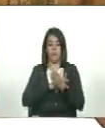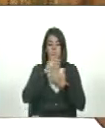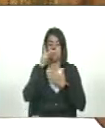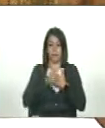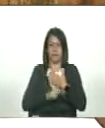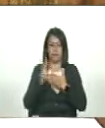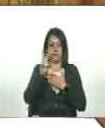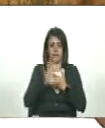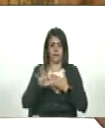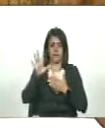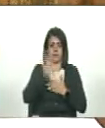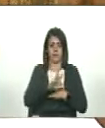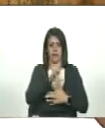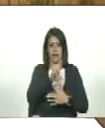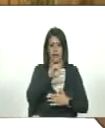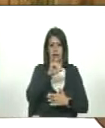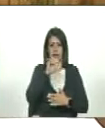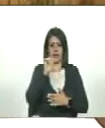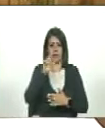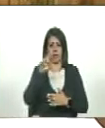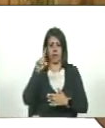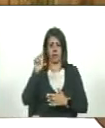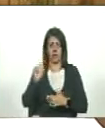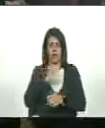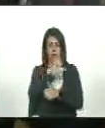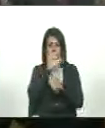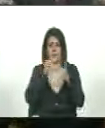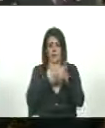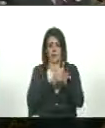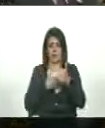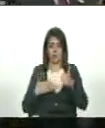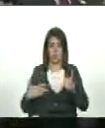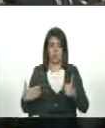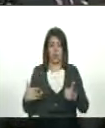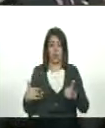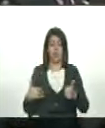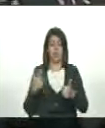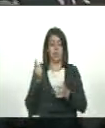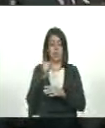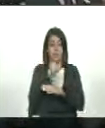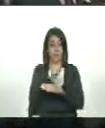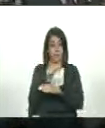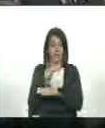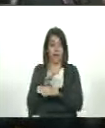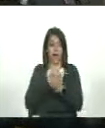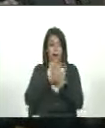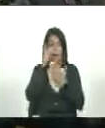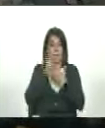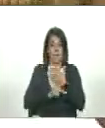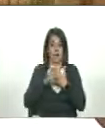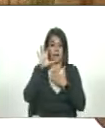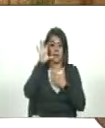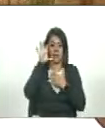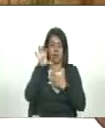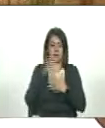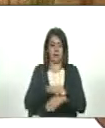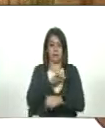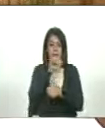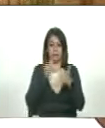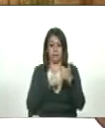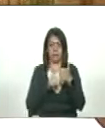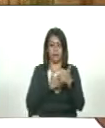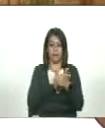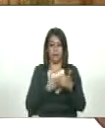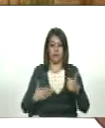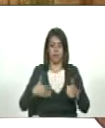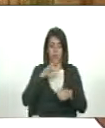planificador de Venezuela, Ricardo Menéndez, vicepresidente, con la brújula del Plan de la Patria, al